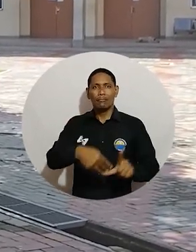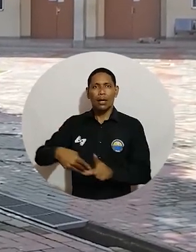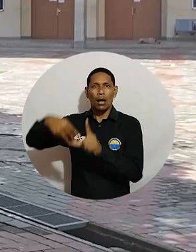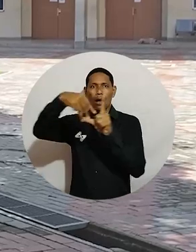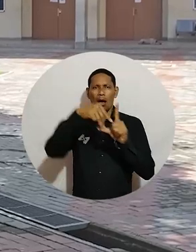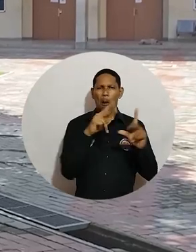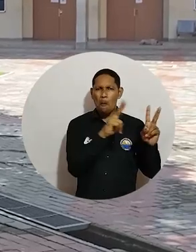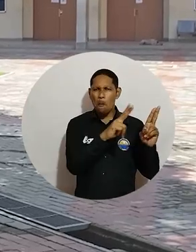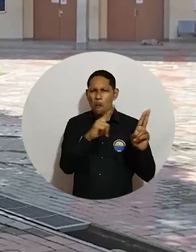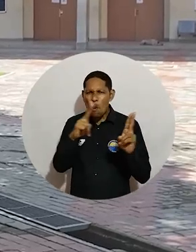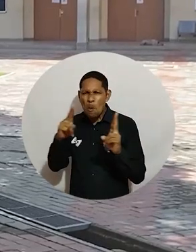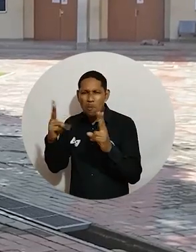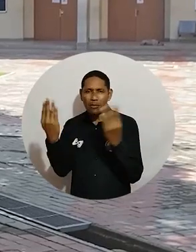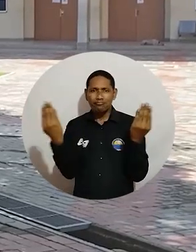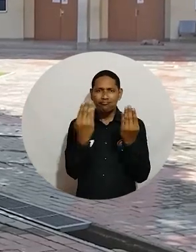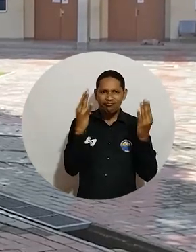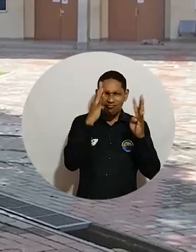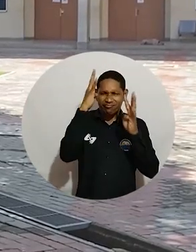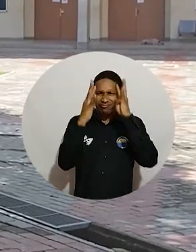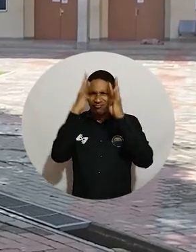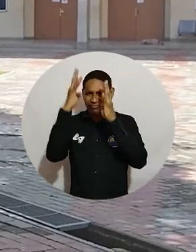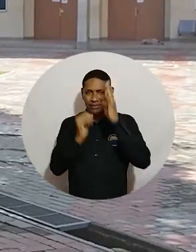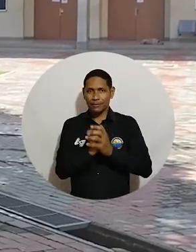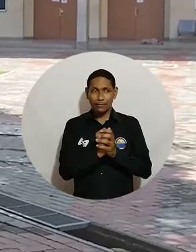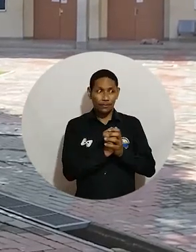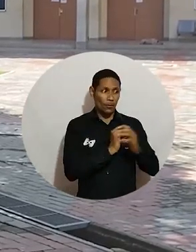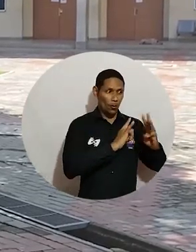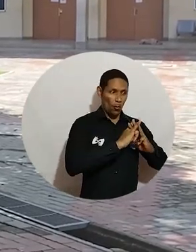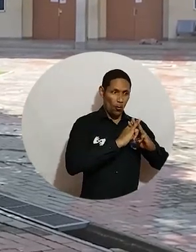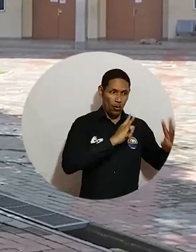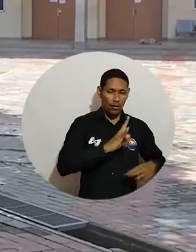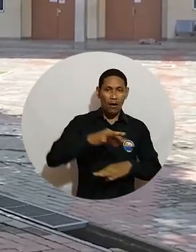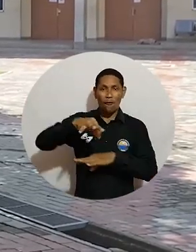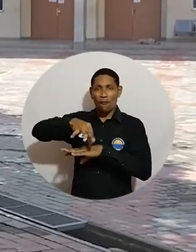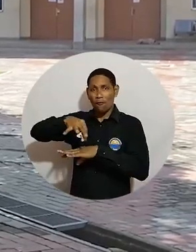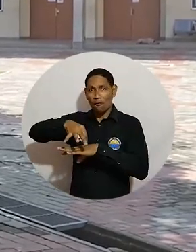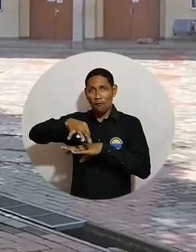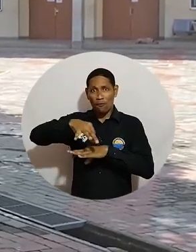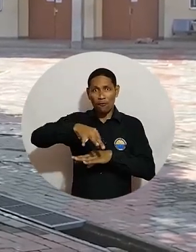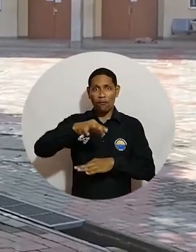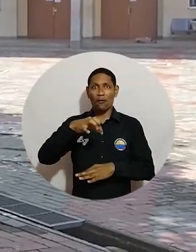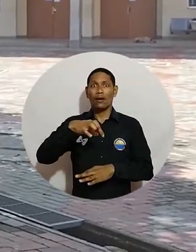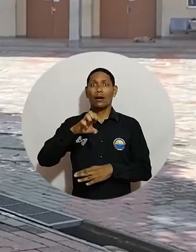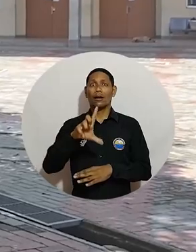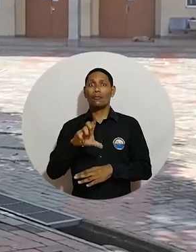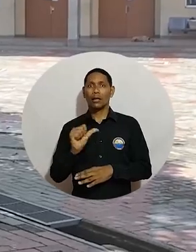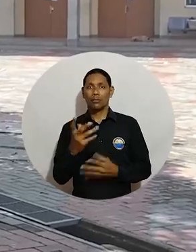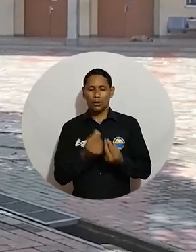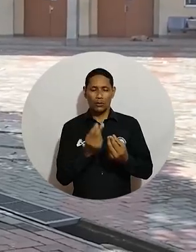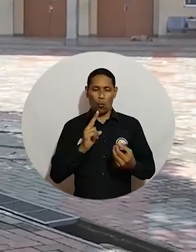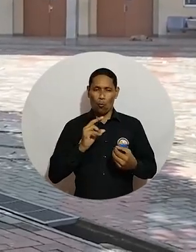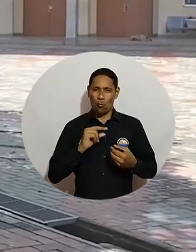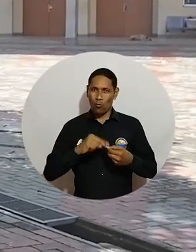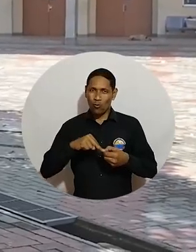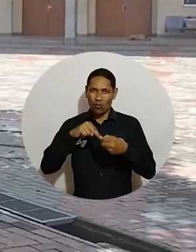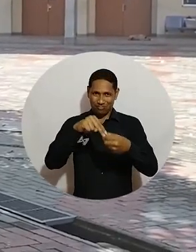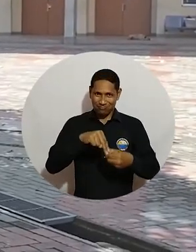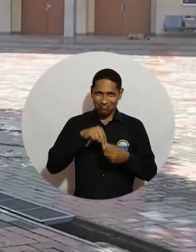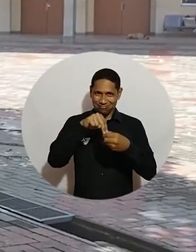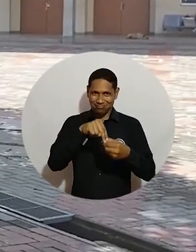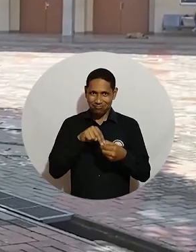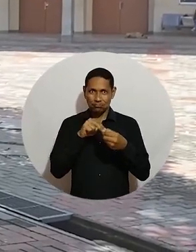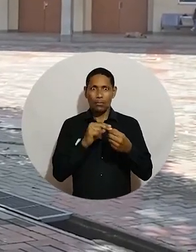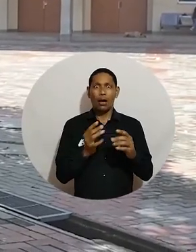maestría en producción audiovisual creativa, gracias a la alianza entre la Universidad del Magdalena, la Fundación Tras la Perla y el